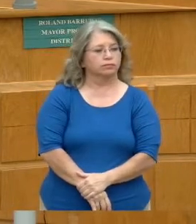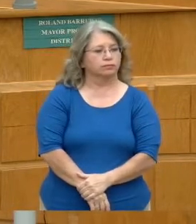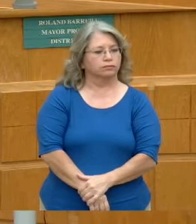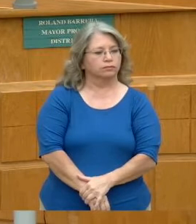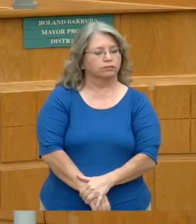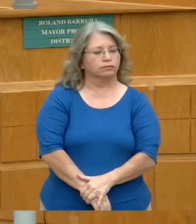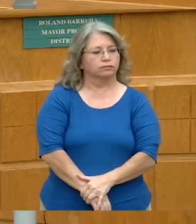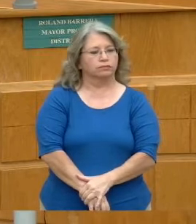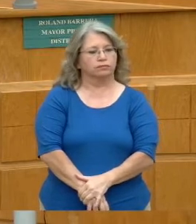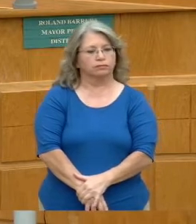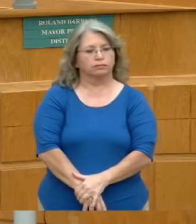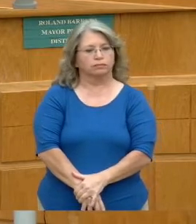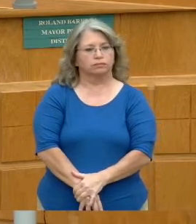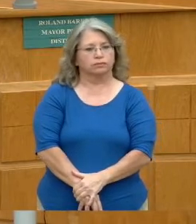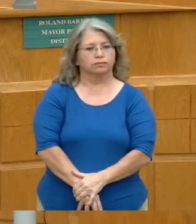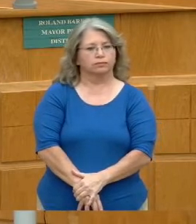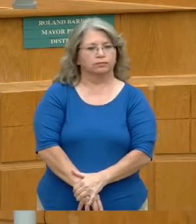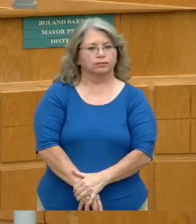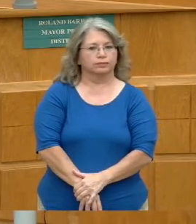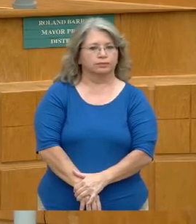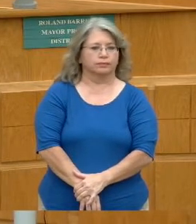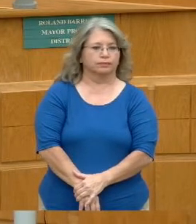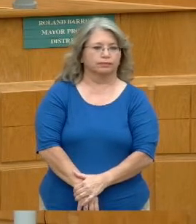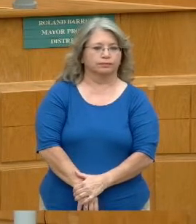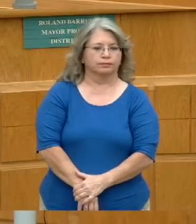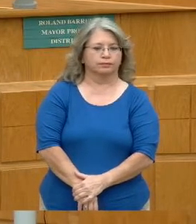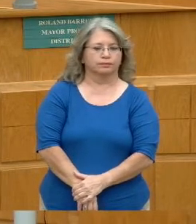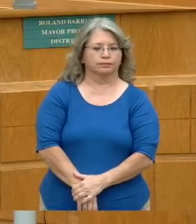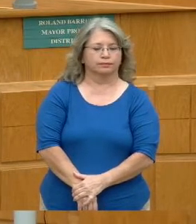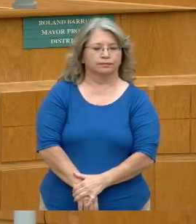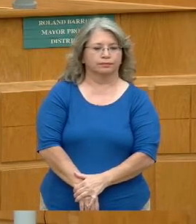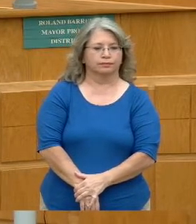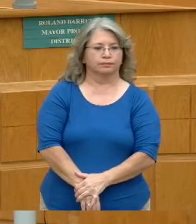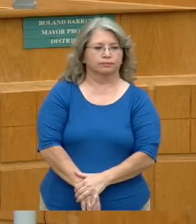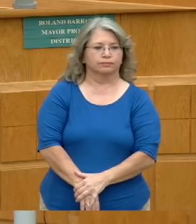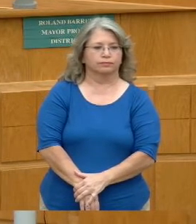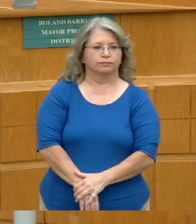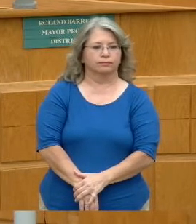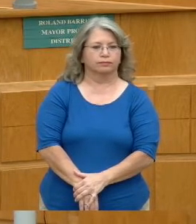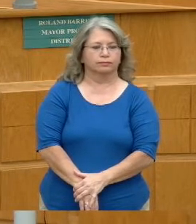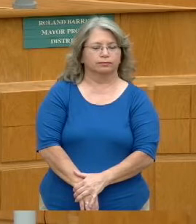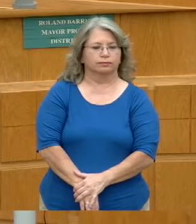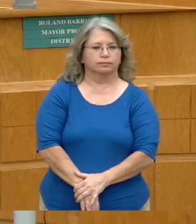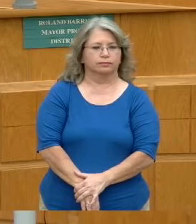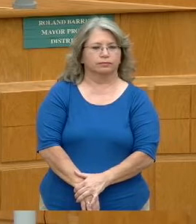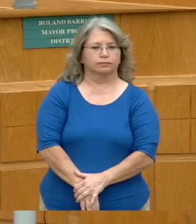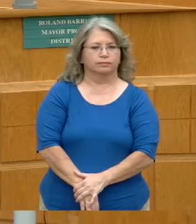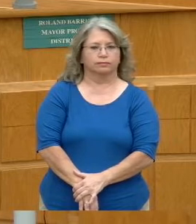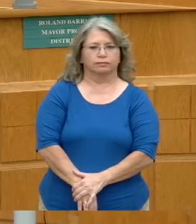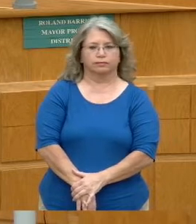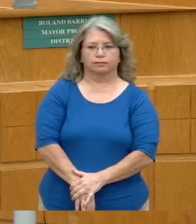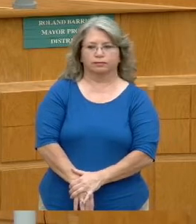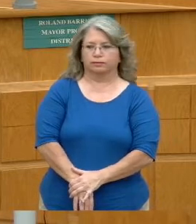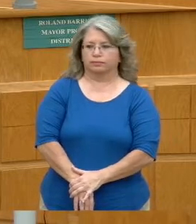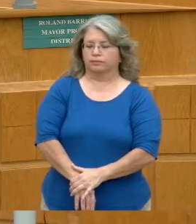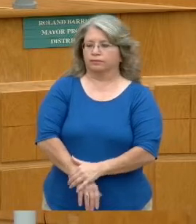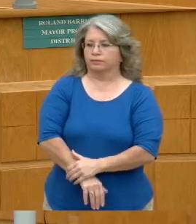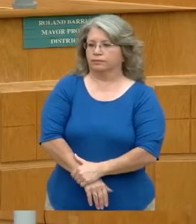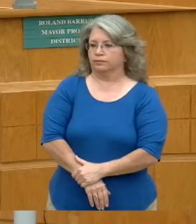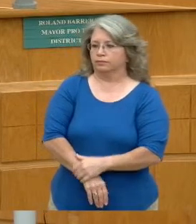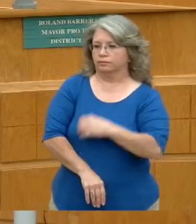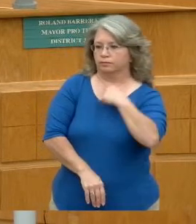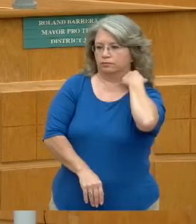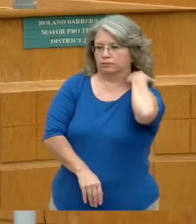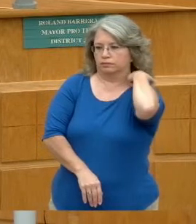coronavirus, haciendo un total de 260 casos a la fecha. Son 3 los fallecimientos. 155 personas son hombres, 105